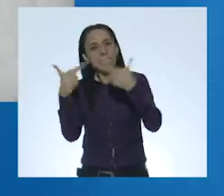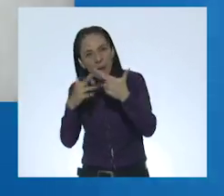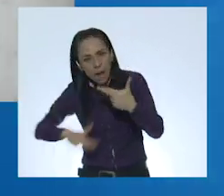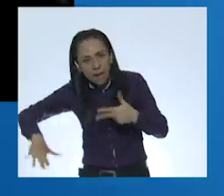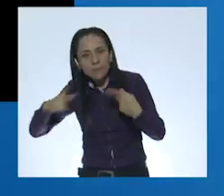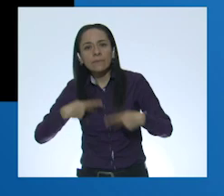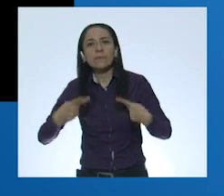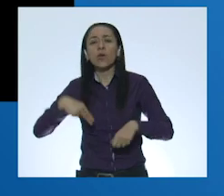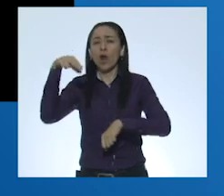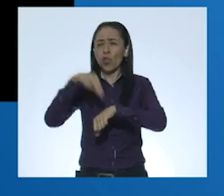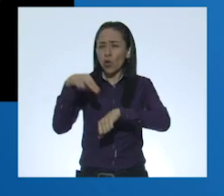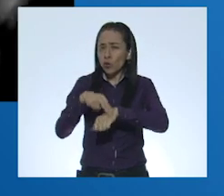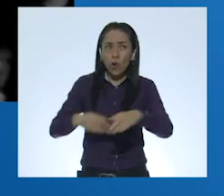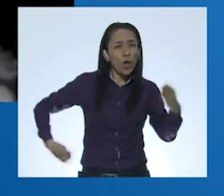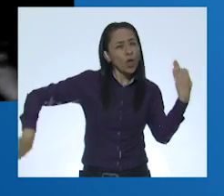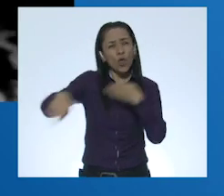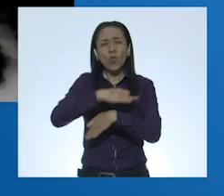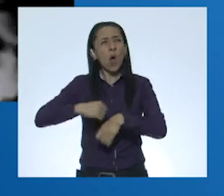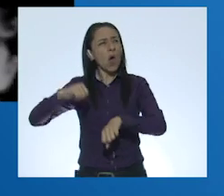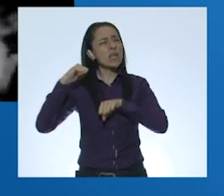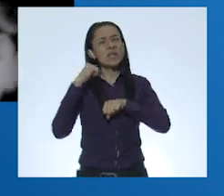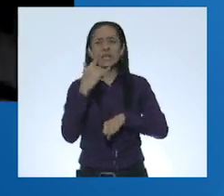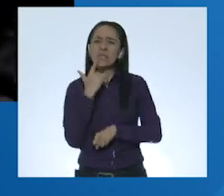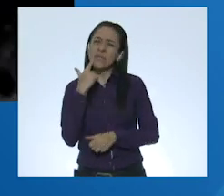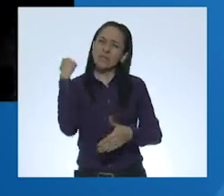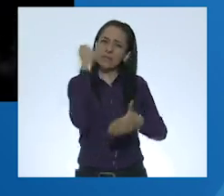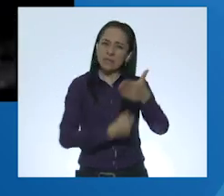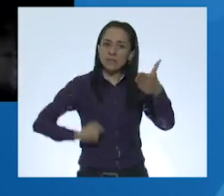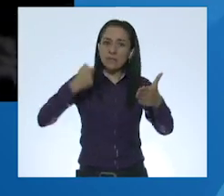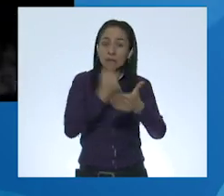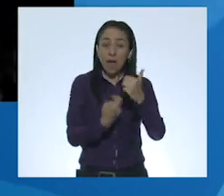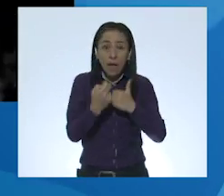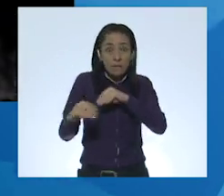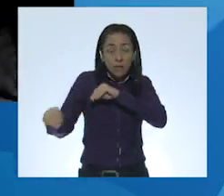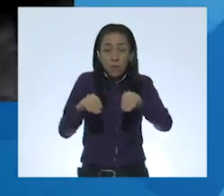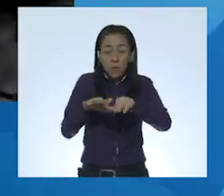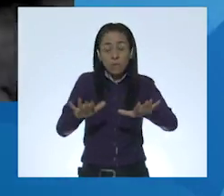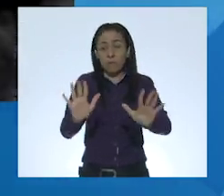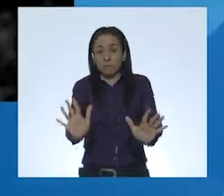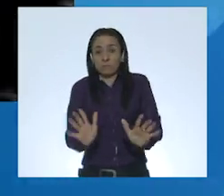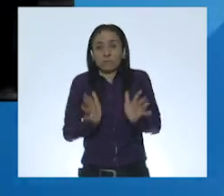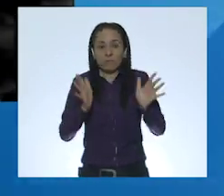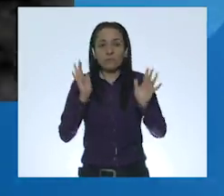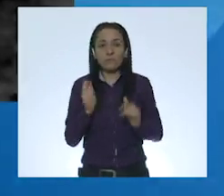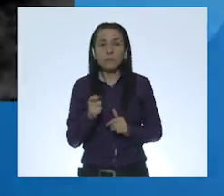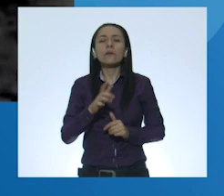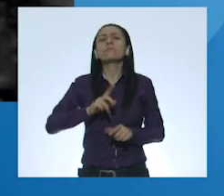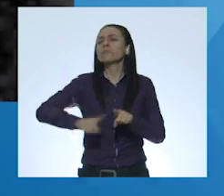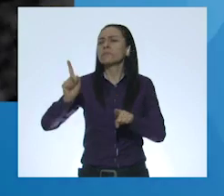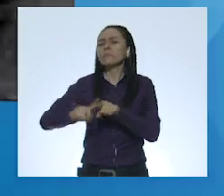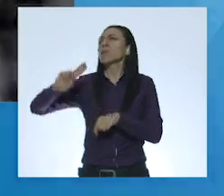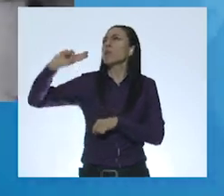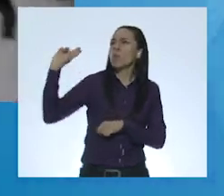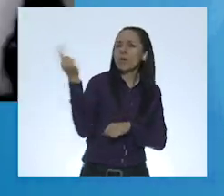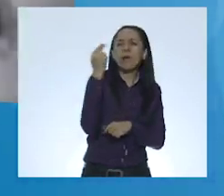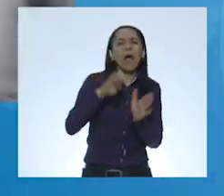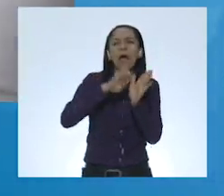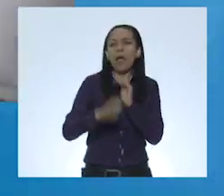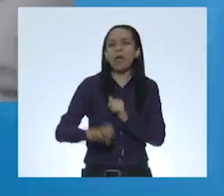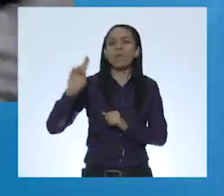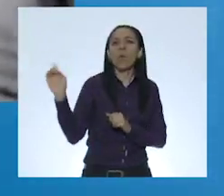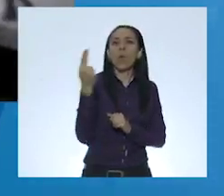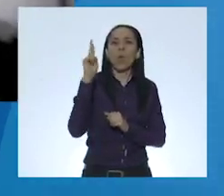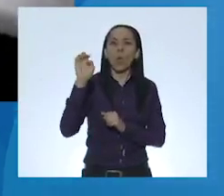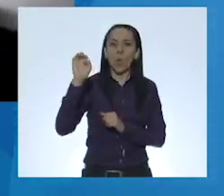médicos. El movimiento resultó tan impactante que diferentes instituciones de educación superior como la UNAM, el